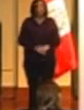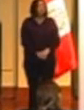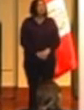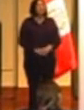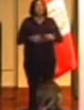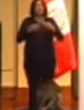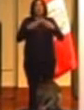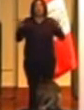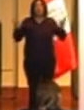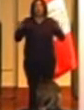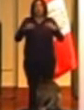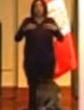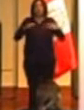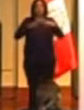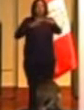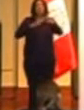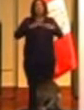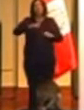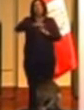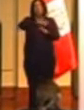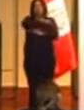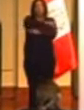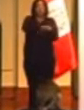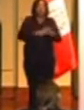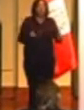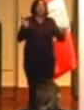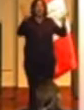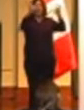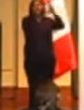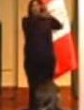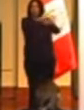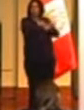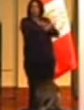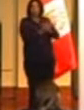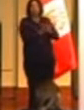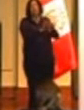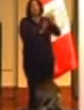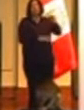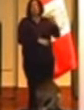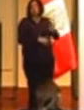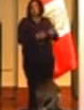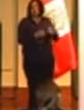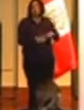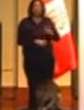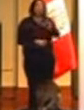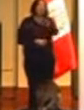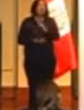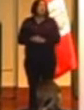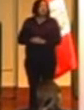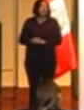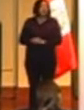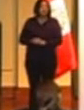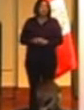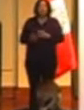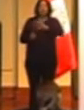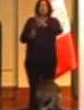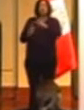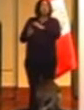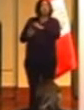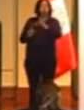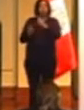La inauguración del puente Me Hizo. Las noches de las librerías, que fue un éxito rotundo. La lucha contra la delincuencia,